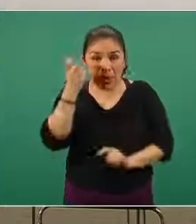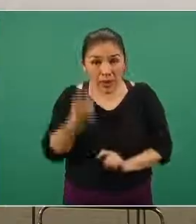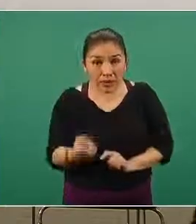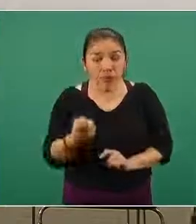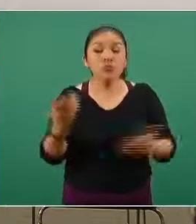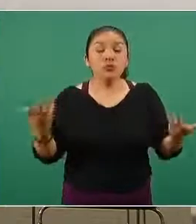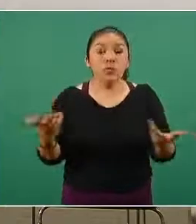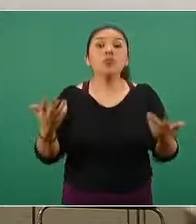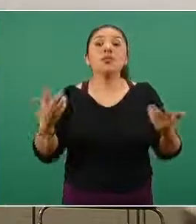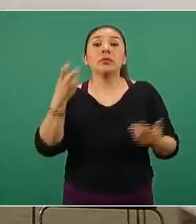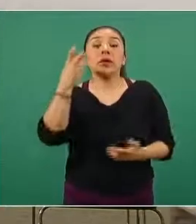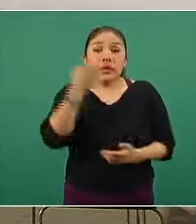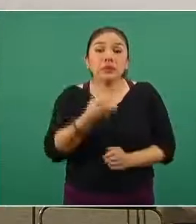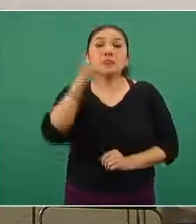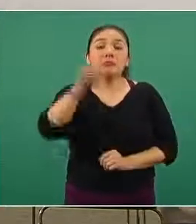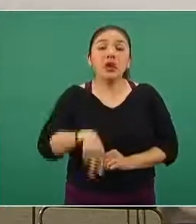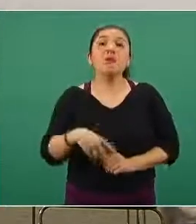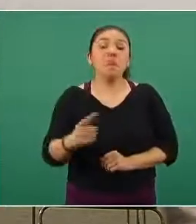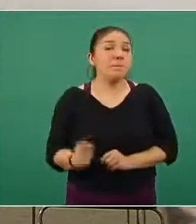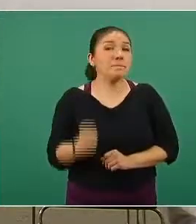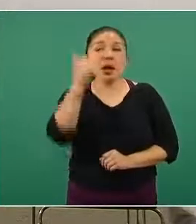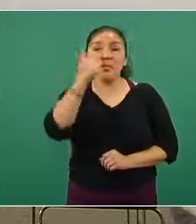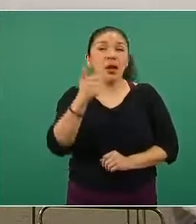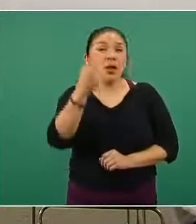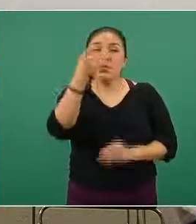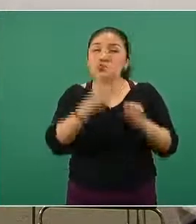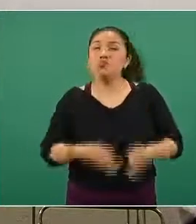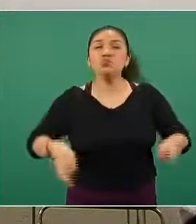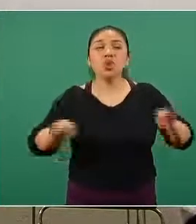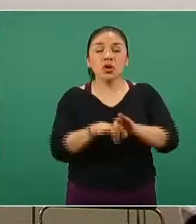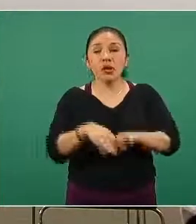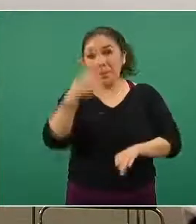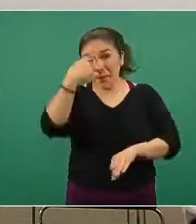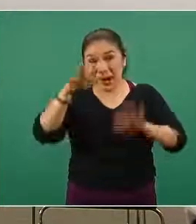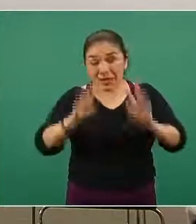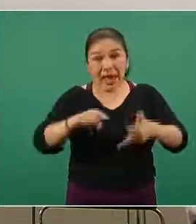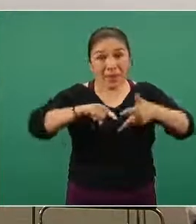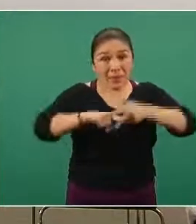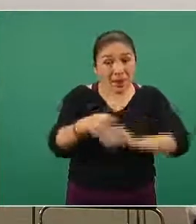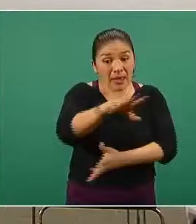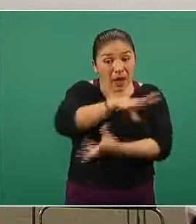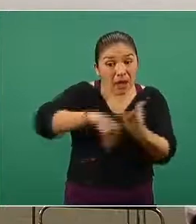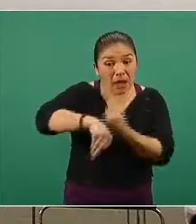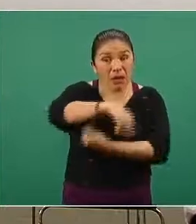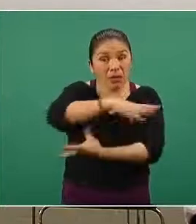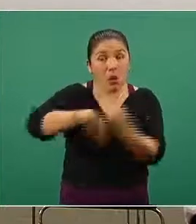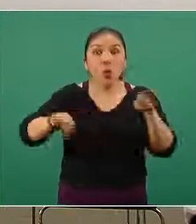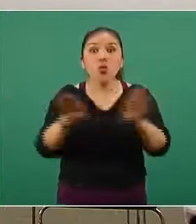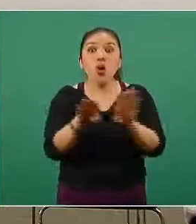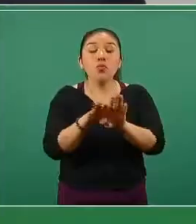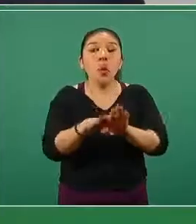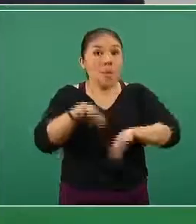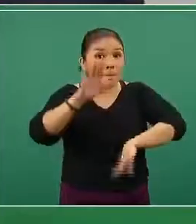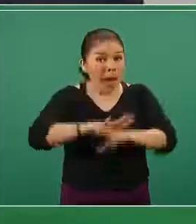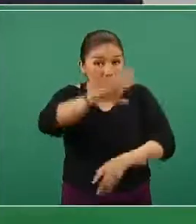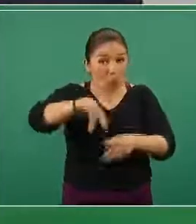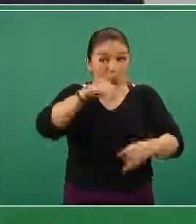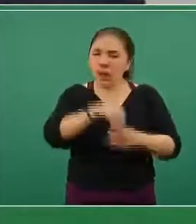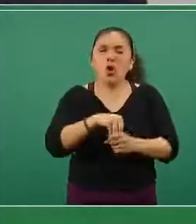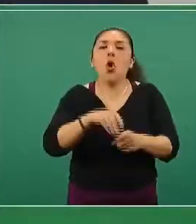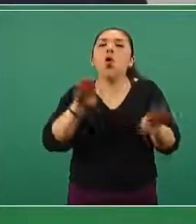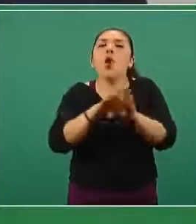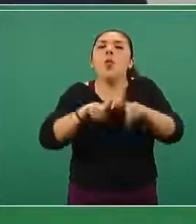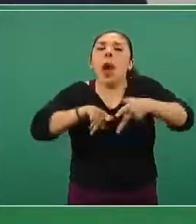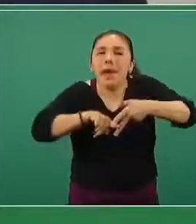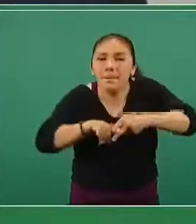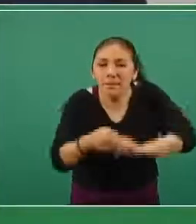enfermedad. Y obviamente el principal criterio para empezar a hacerlo, no para hacerlo de manera completa, sino para